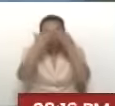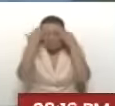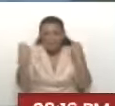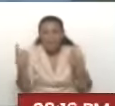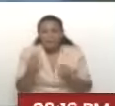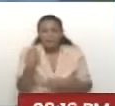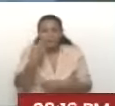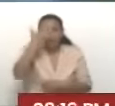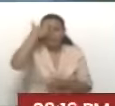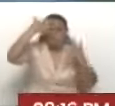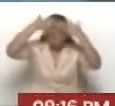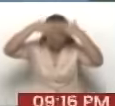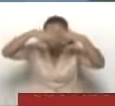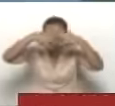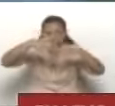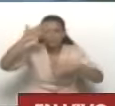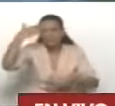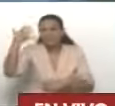Búscala, búscala.